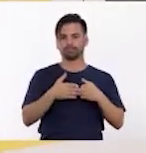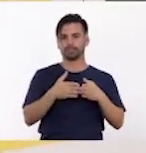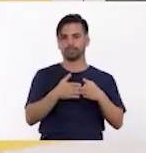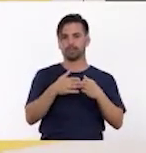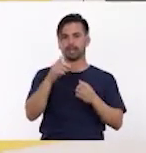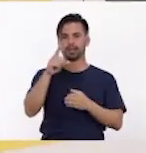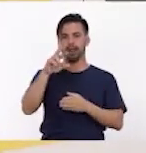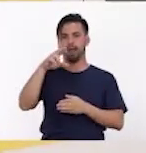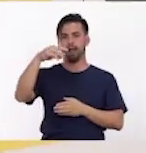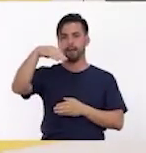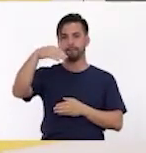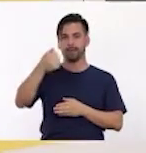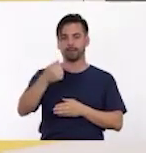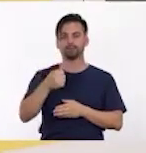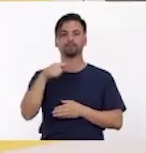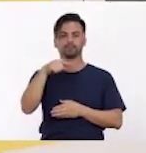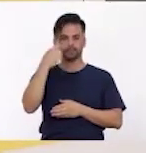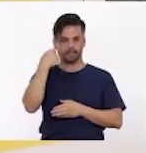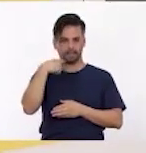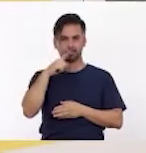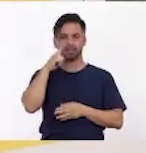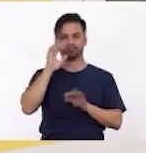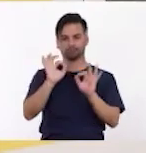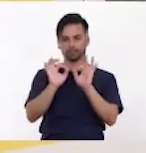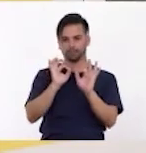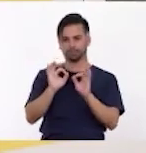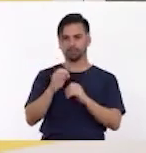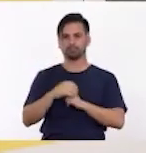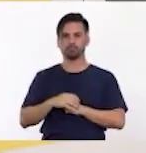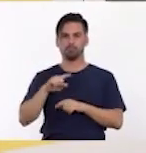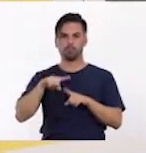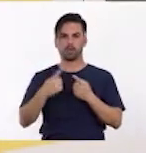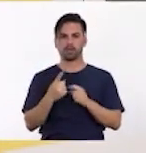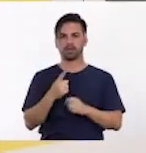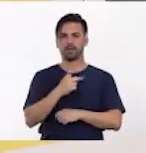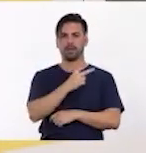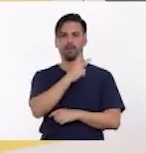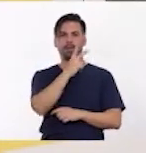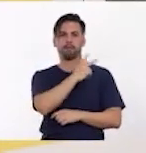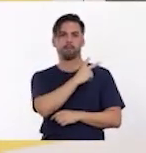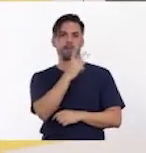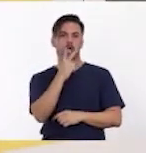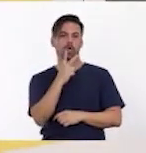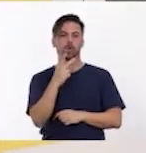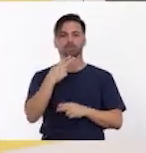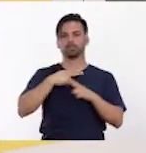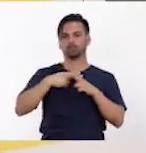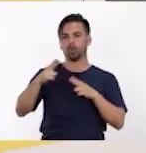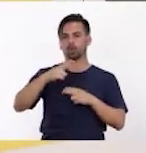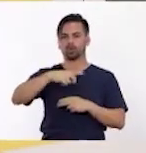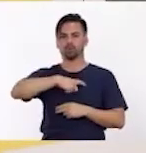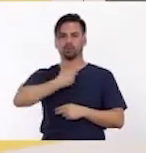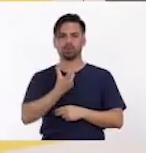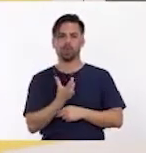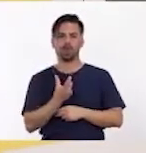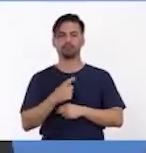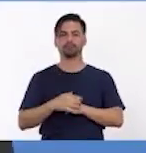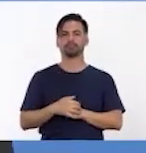valores históricos, allí están los valores culturales, allí está la revolución nuestra, allí está el